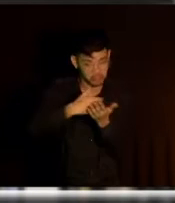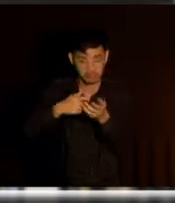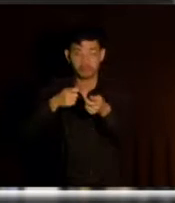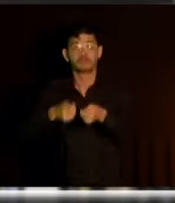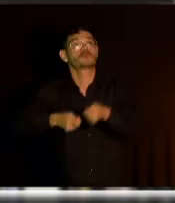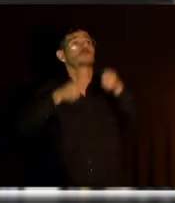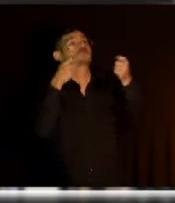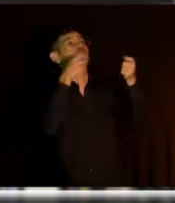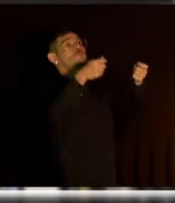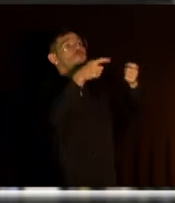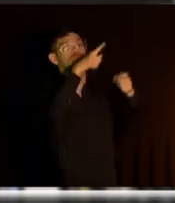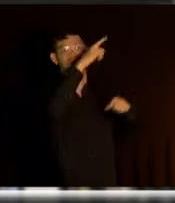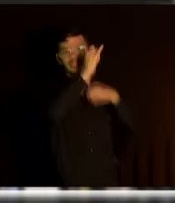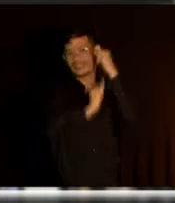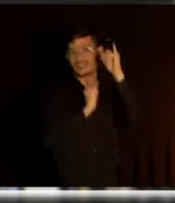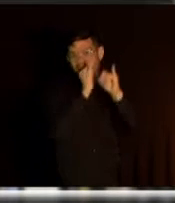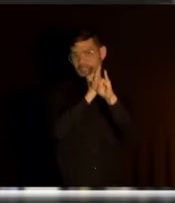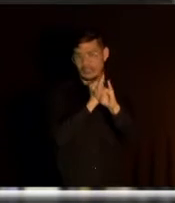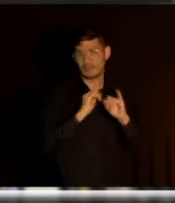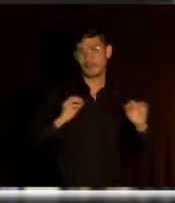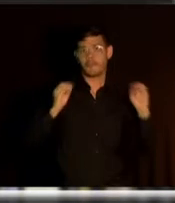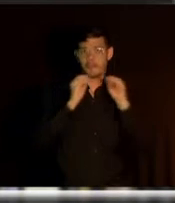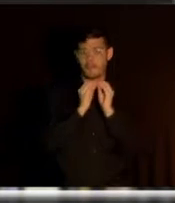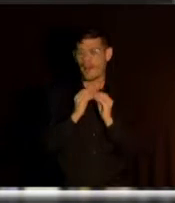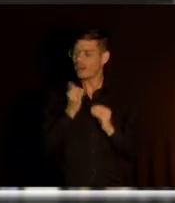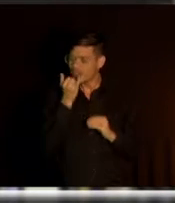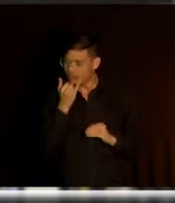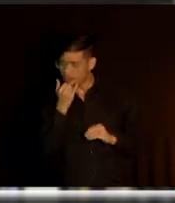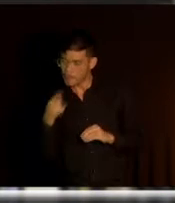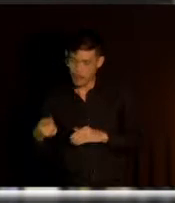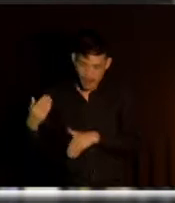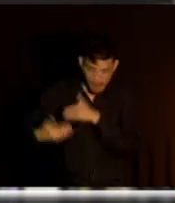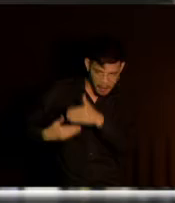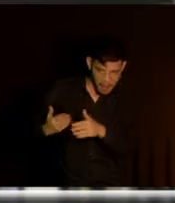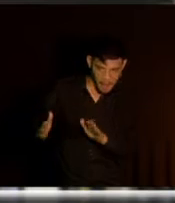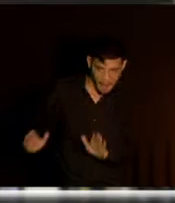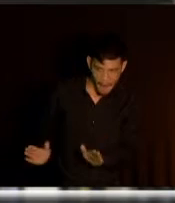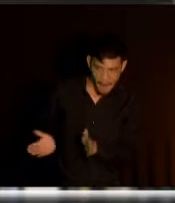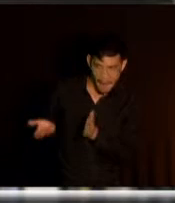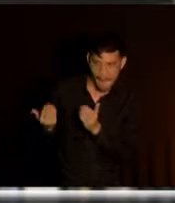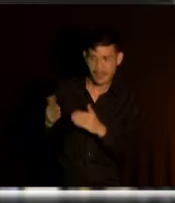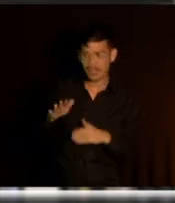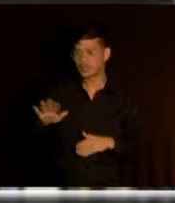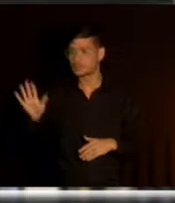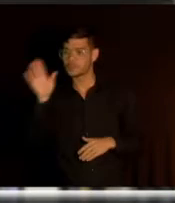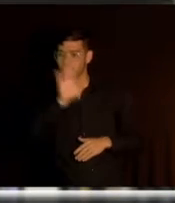que va avanzando cada uno de los estatutos de los NPC en la región.